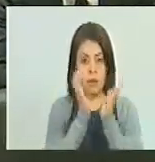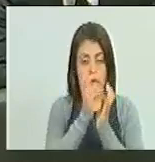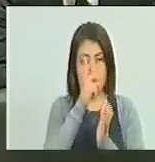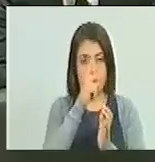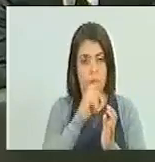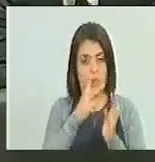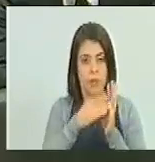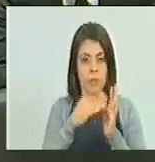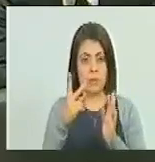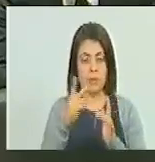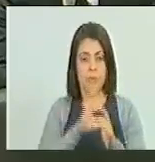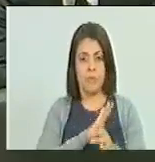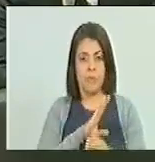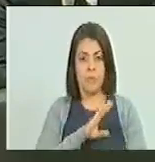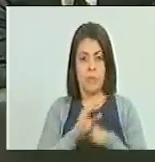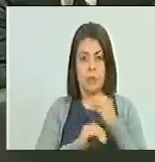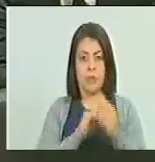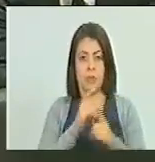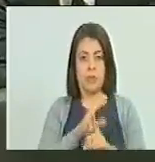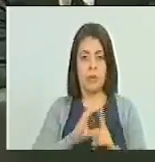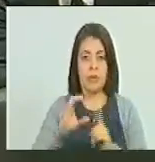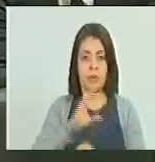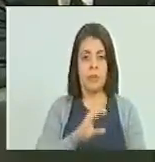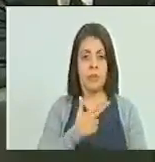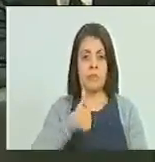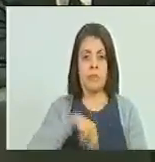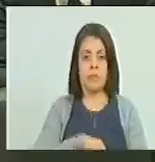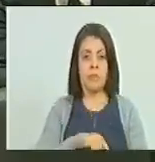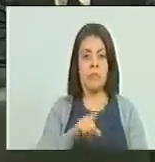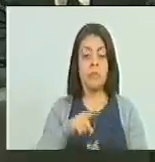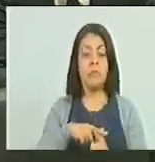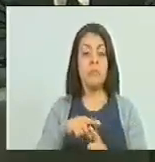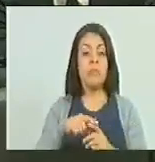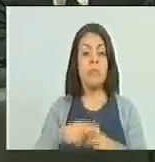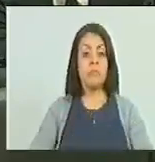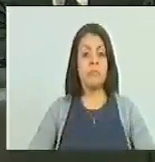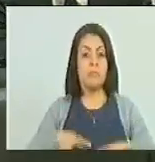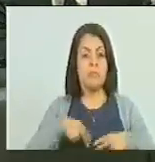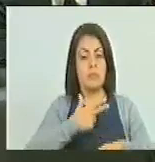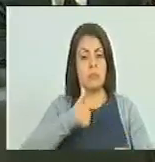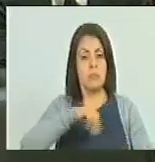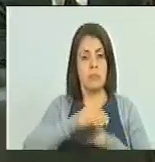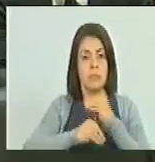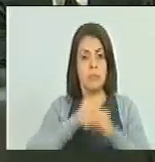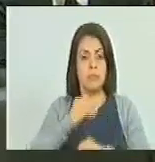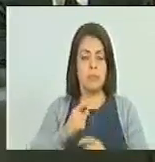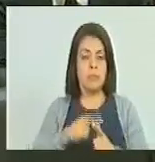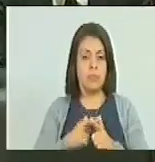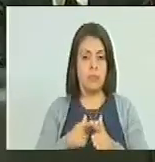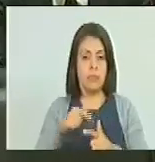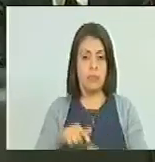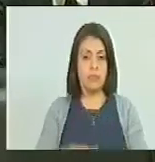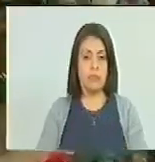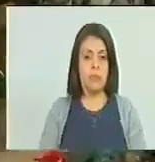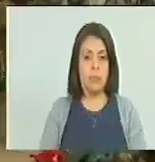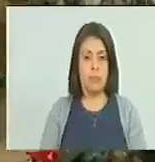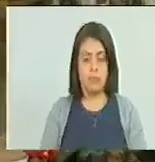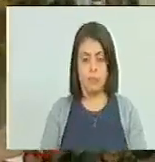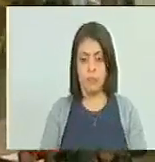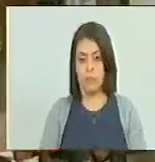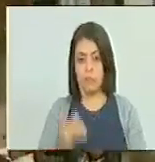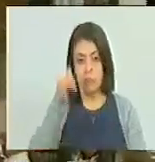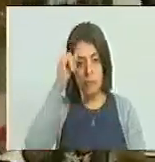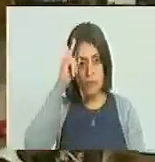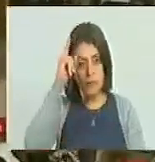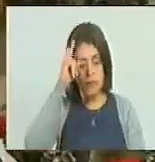como patrimonio inmaterial y cultural de nuestra humanidad. Para nosotros, lo decimos, esos diablos de Yare